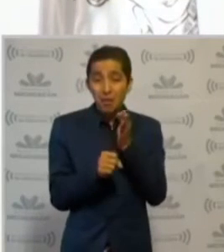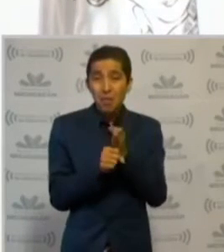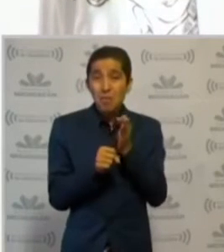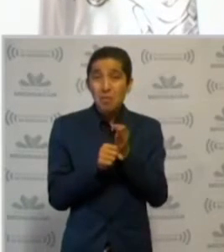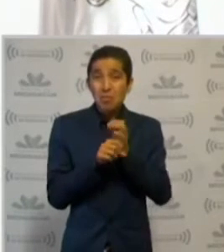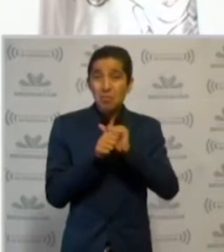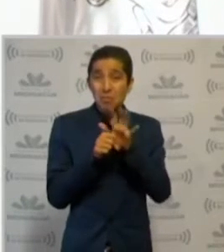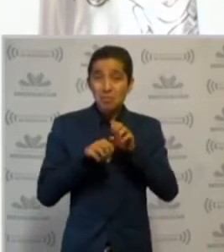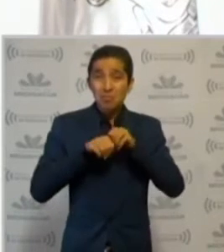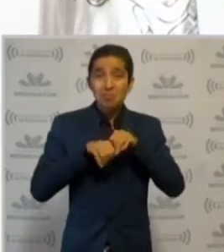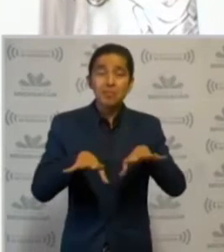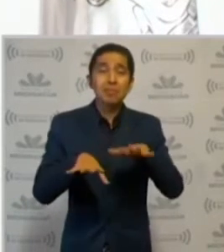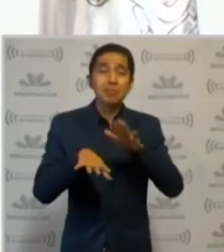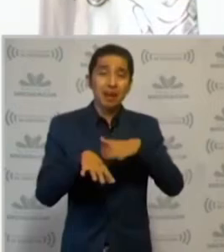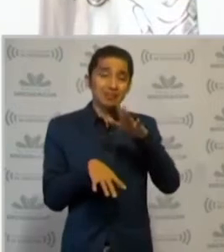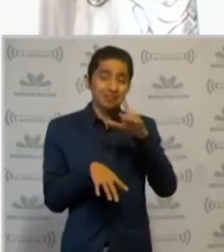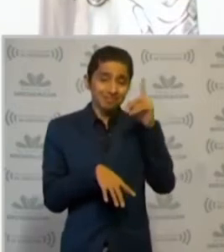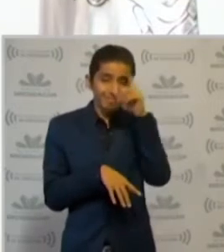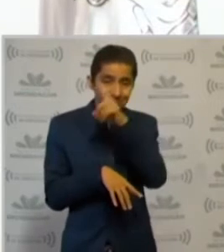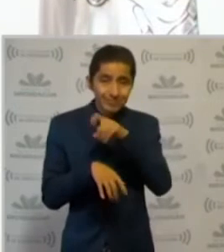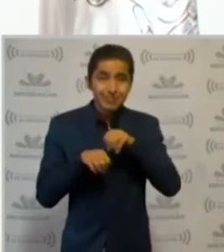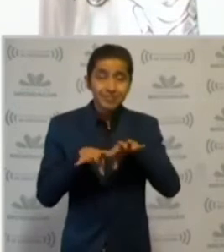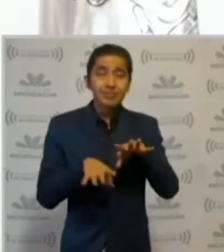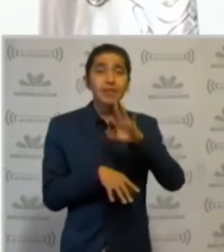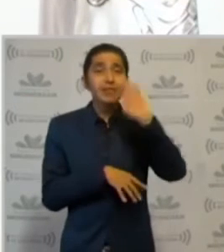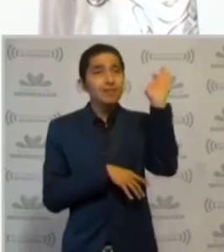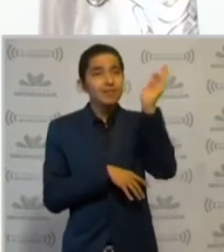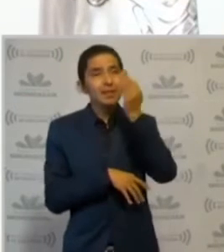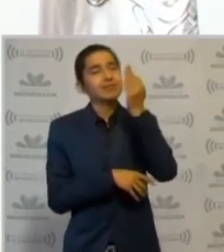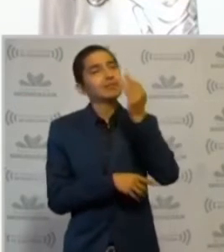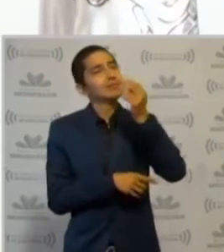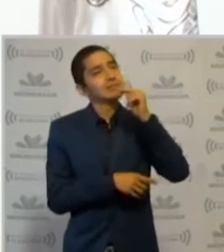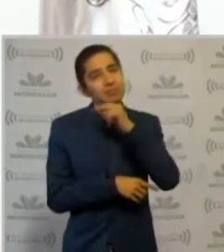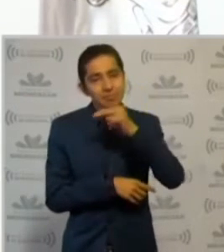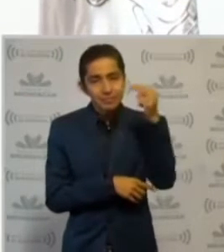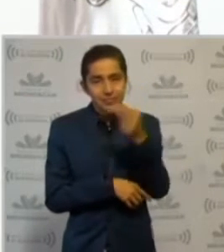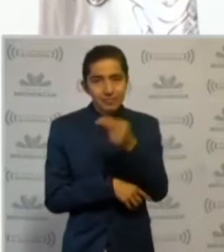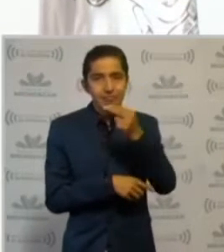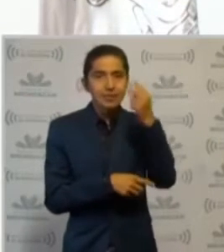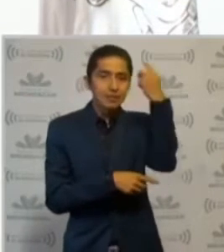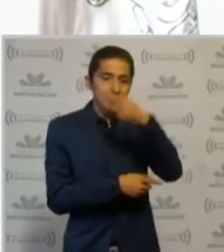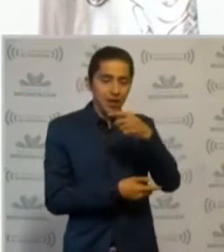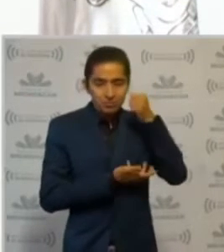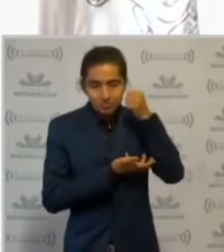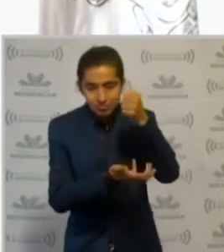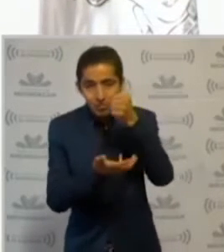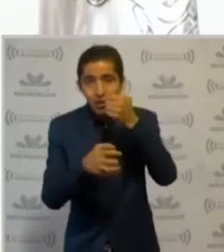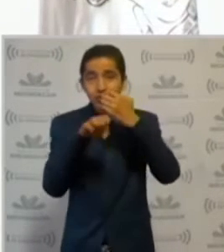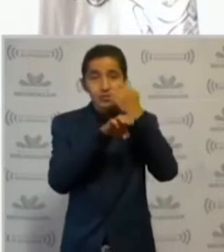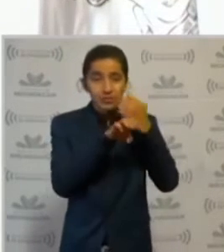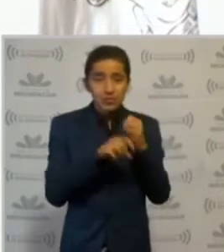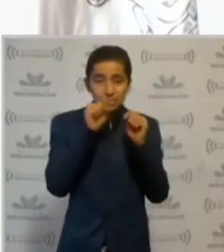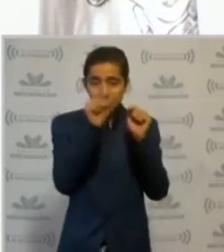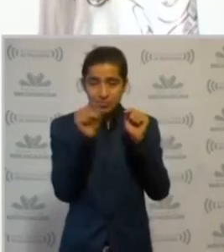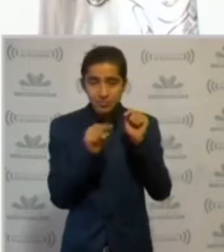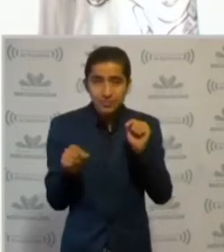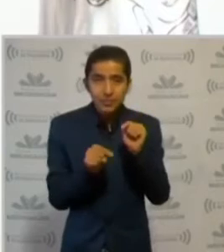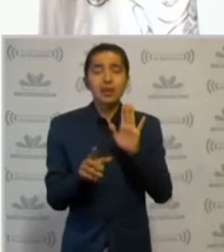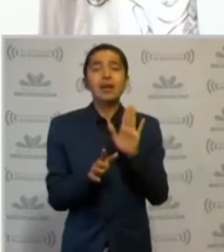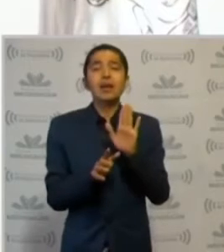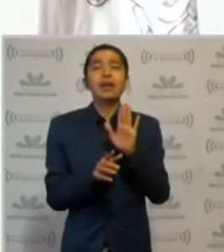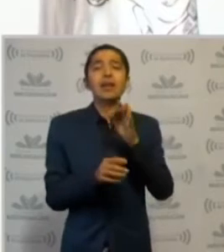para que la Federación envíe de manera urgente a los estados los